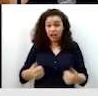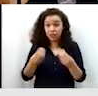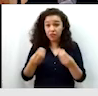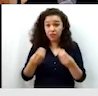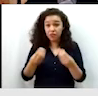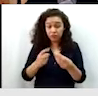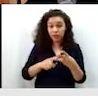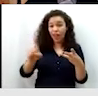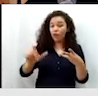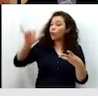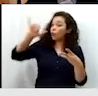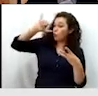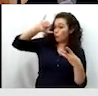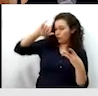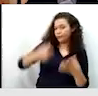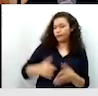de agua.